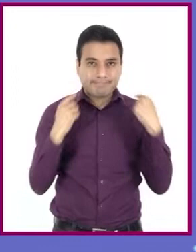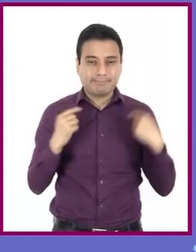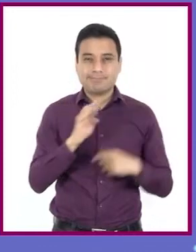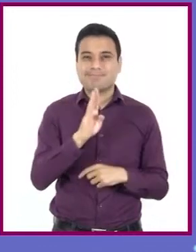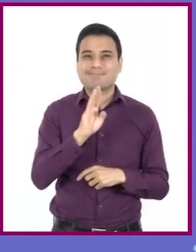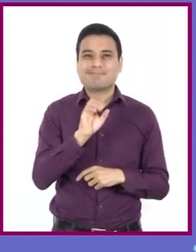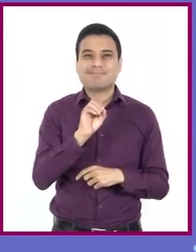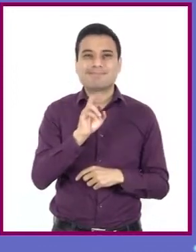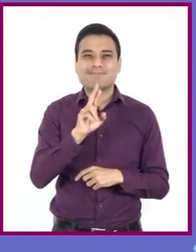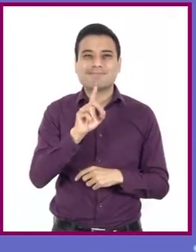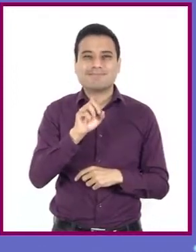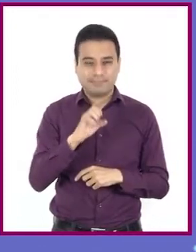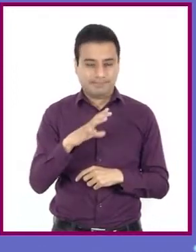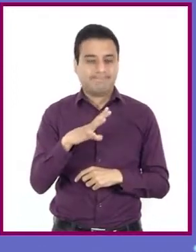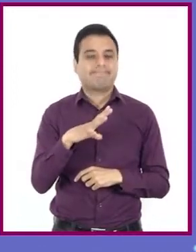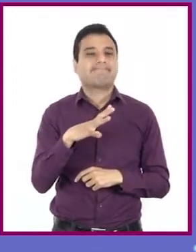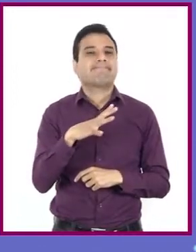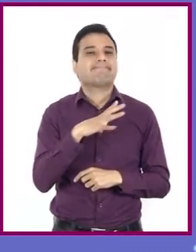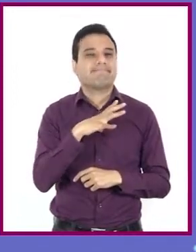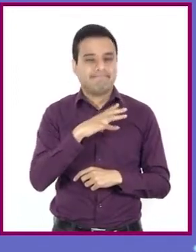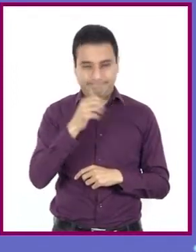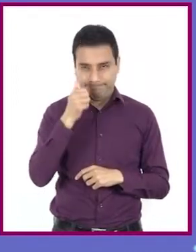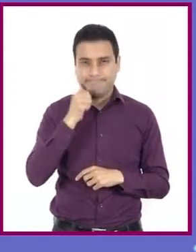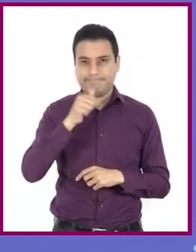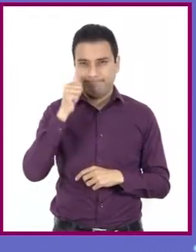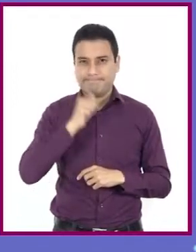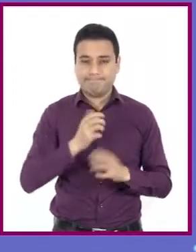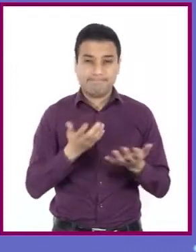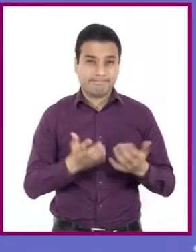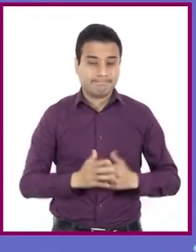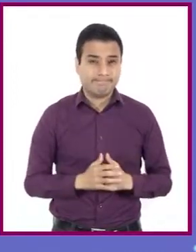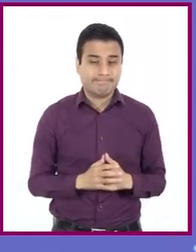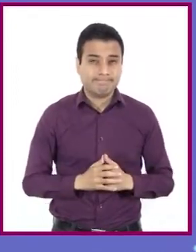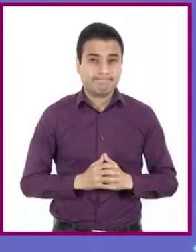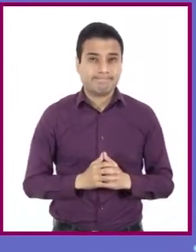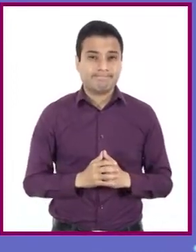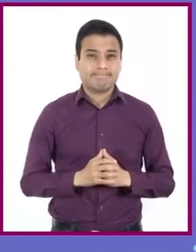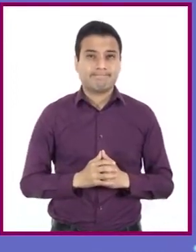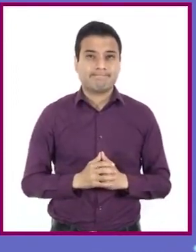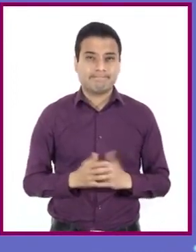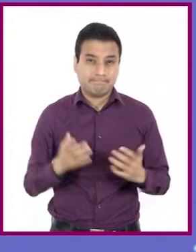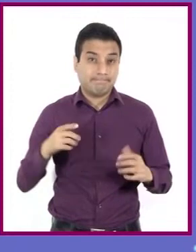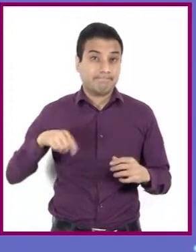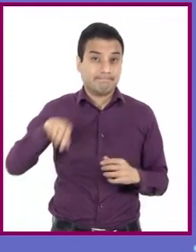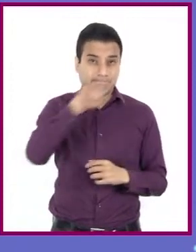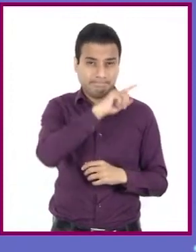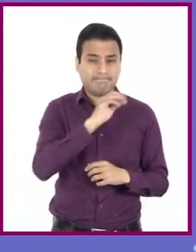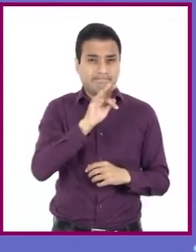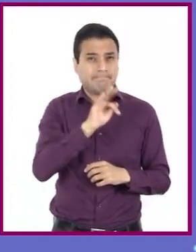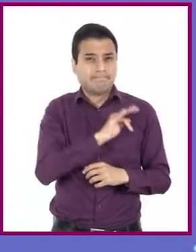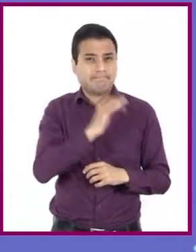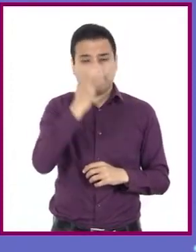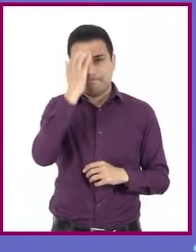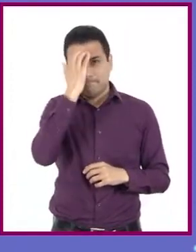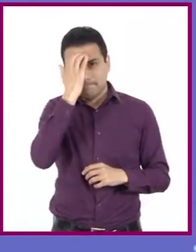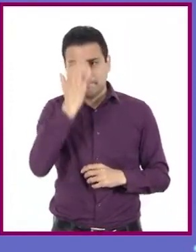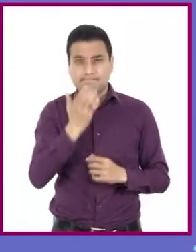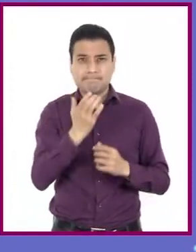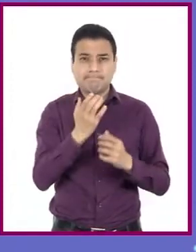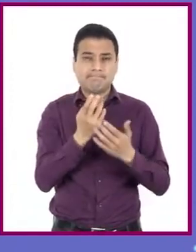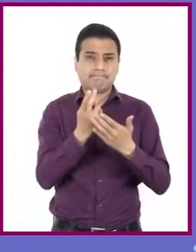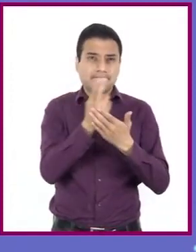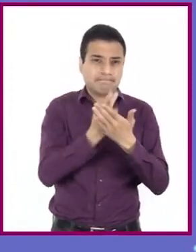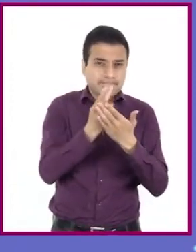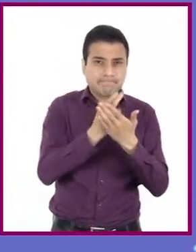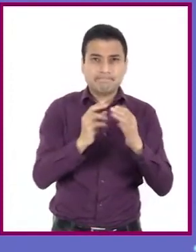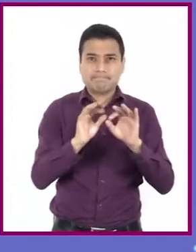nos indican los límites de las figuras en el espacio. Así, somos capaces de distinguir las formas de las figuras